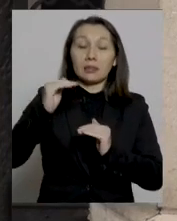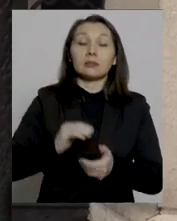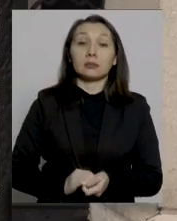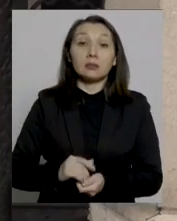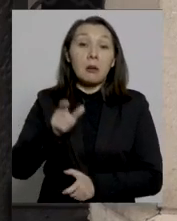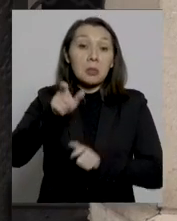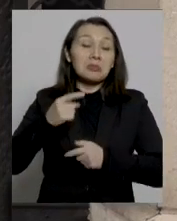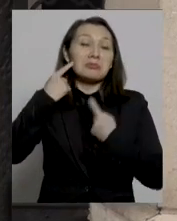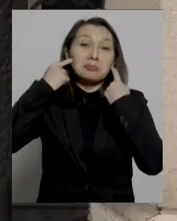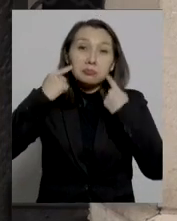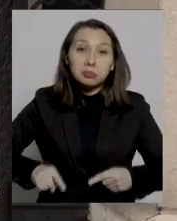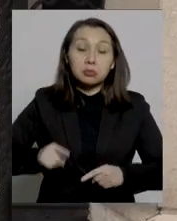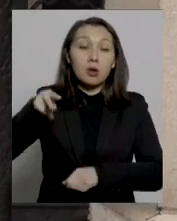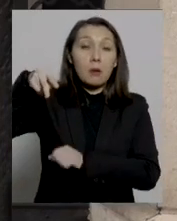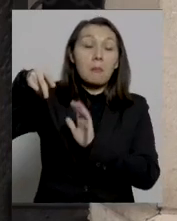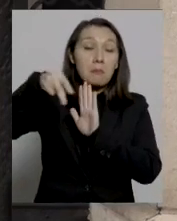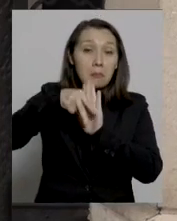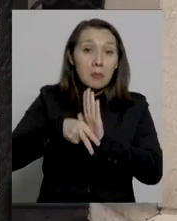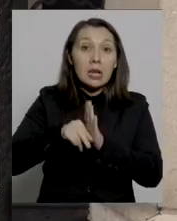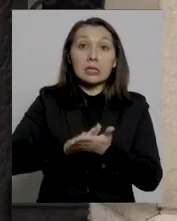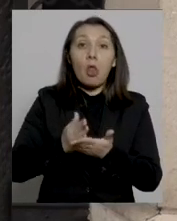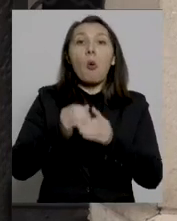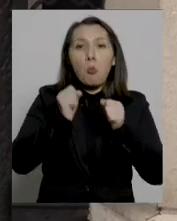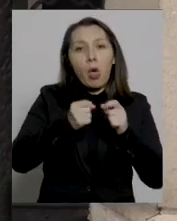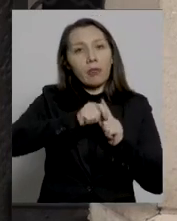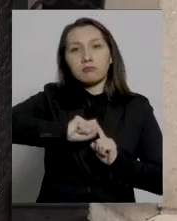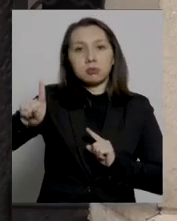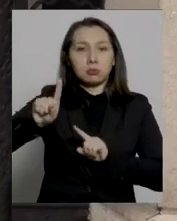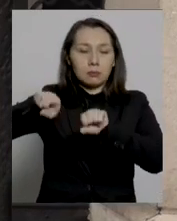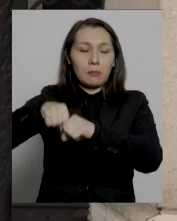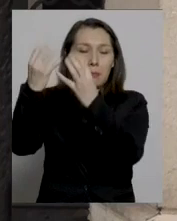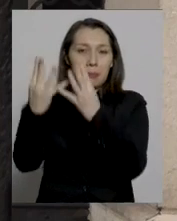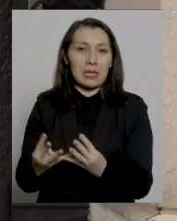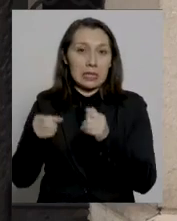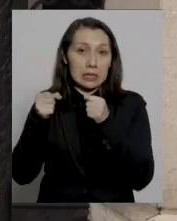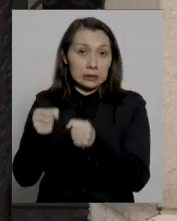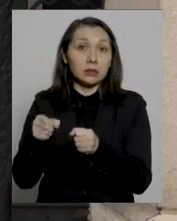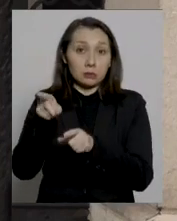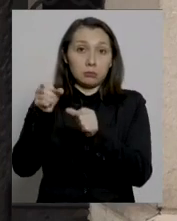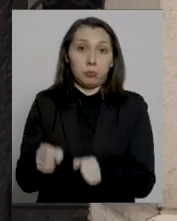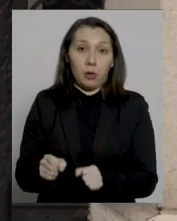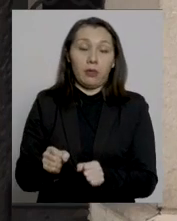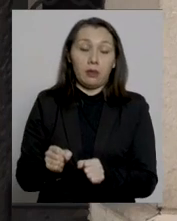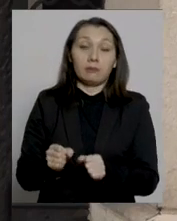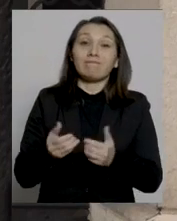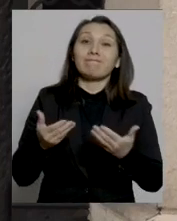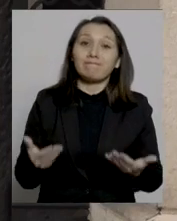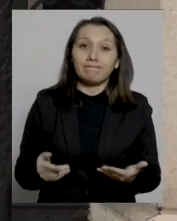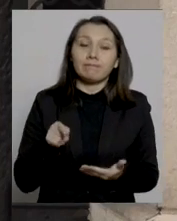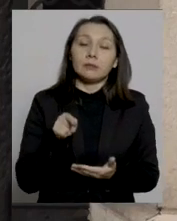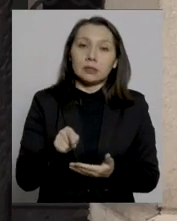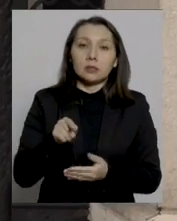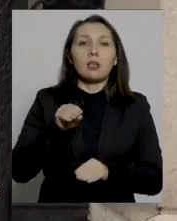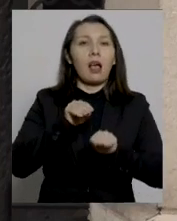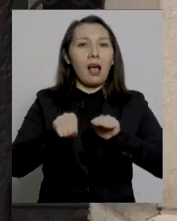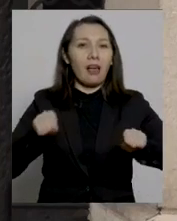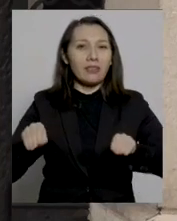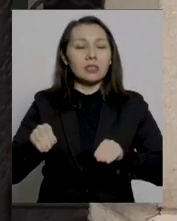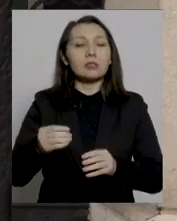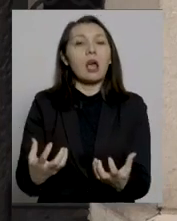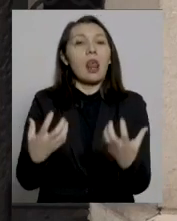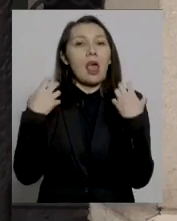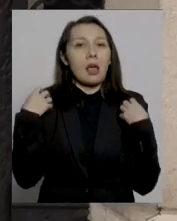Quienes incumplan las normas sanitarias pueden terminar en la cárcel. Pueden terminar en la cárcel. Por lo tanto, el llamado es